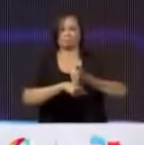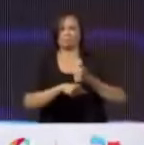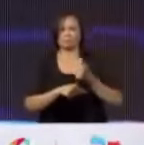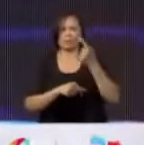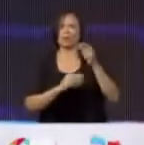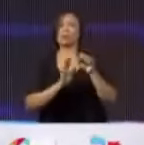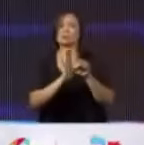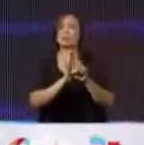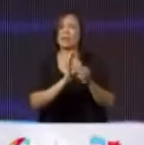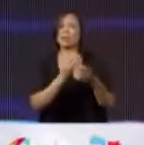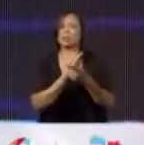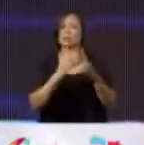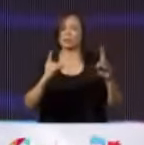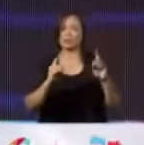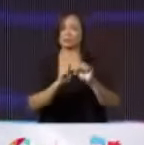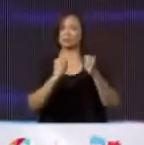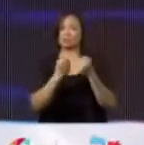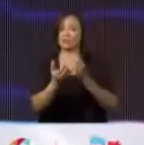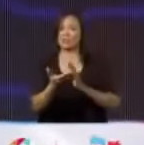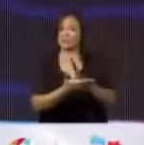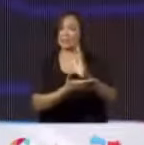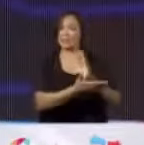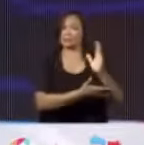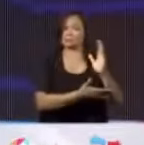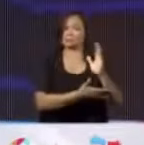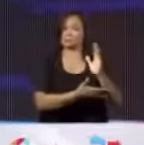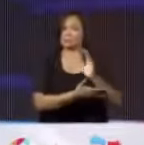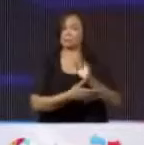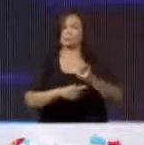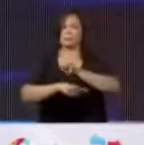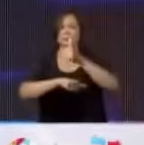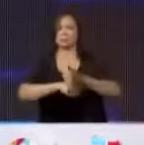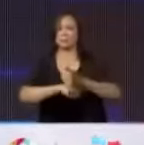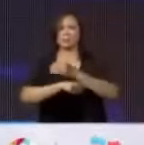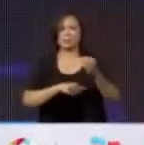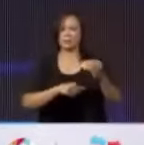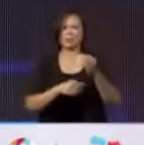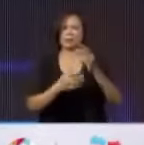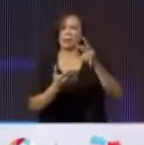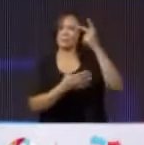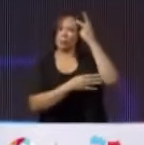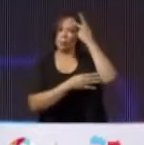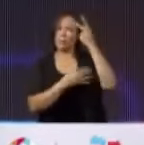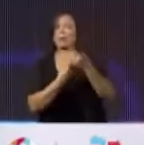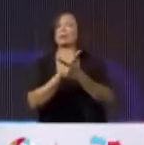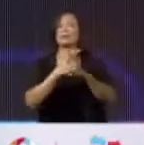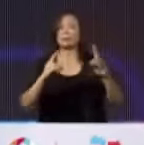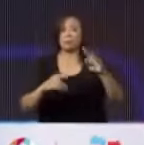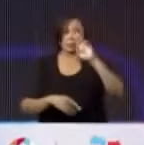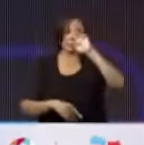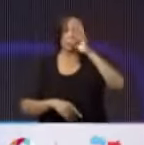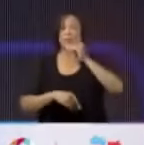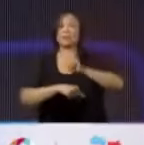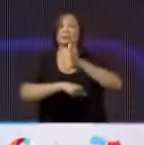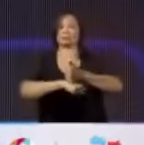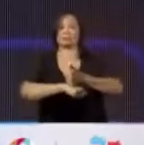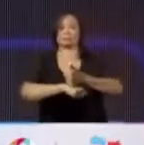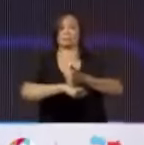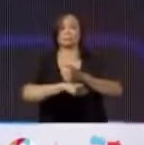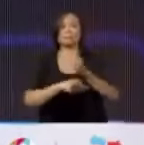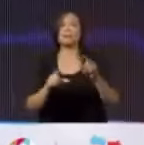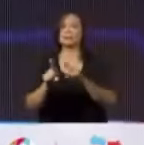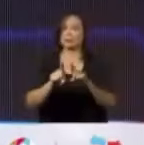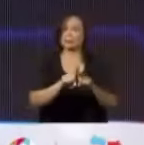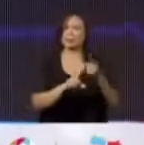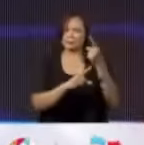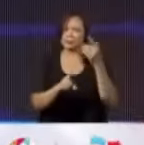en un Estado democrático y social de derecho. Se ha establecido la estabilidad política democrática en nuestro país. Y